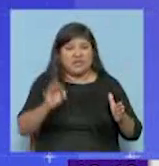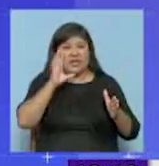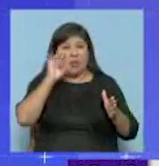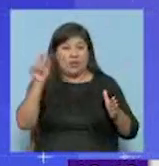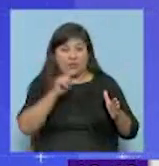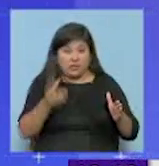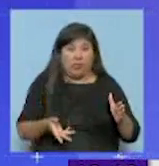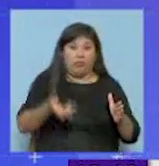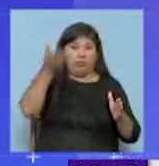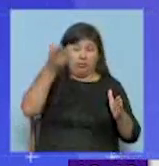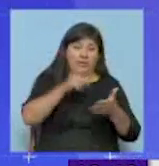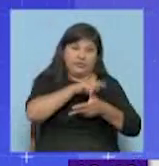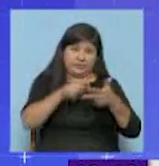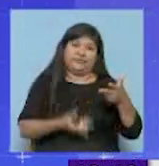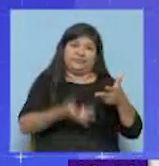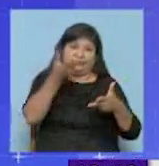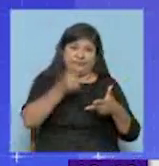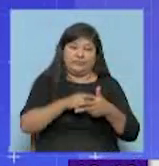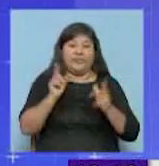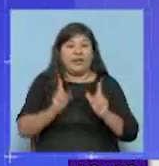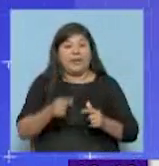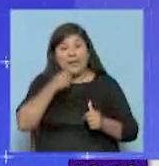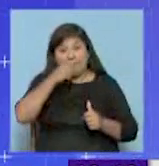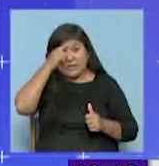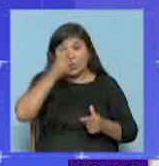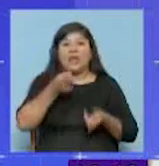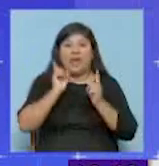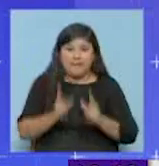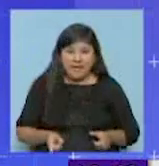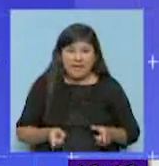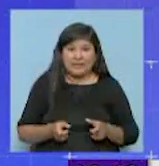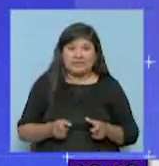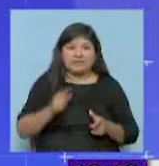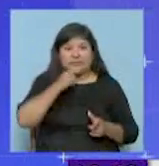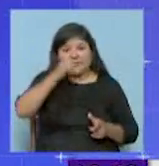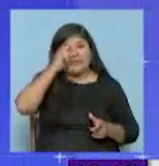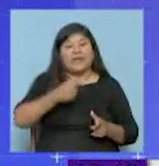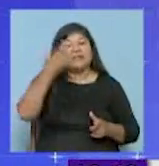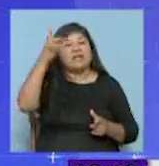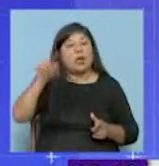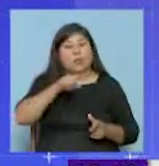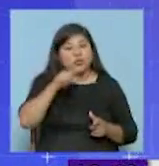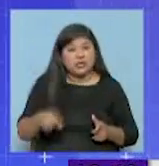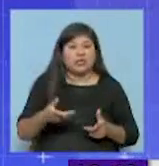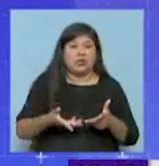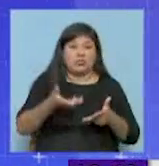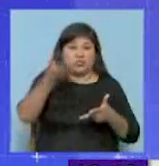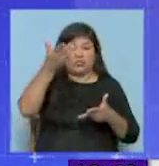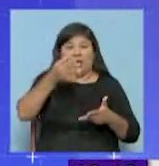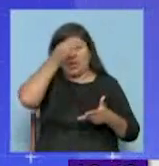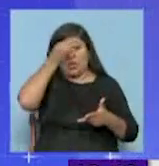modelo del vehículo. Mensual, los aumentos mensuales rondan entre el 5%